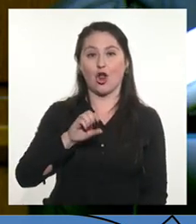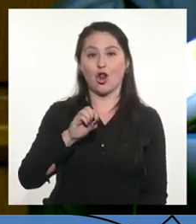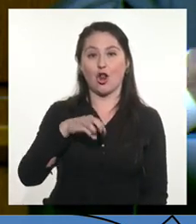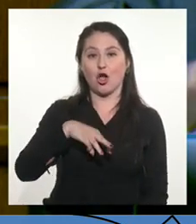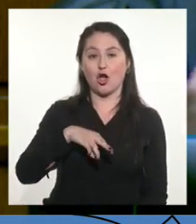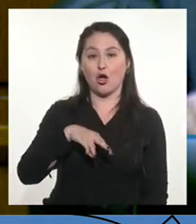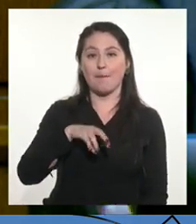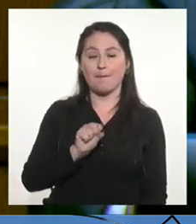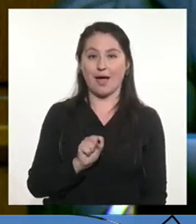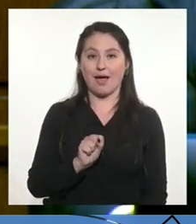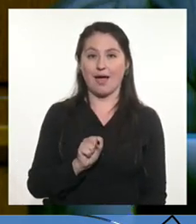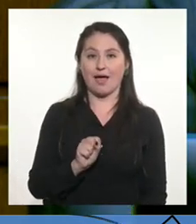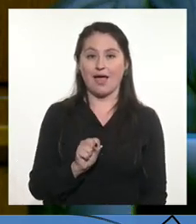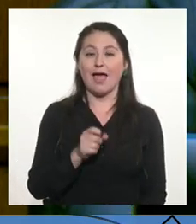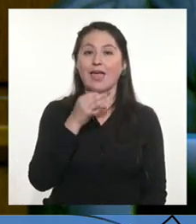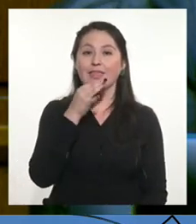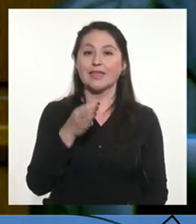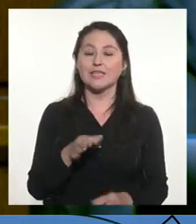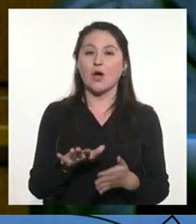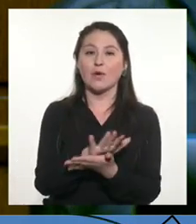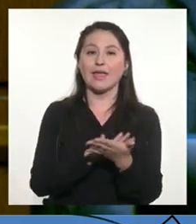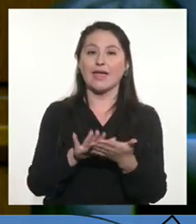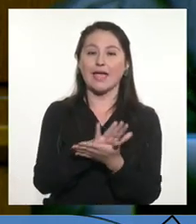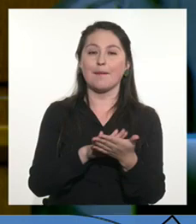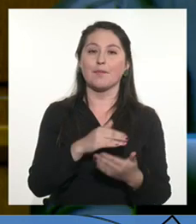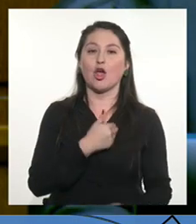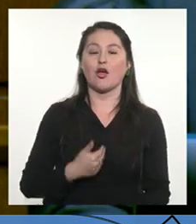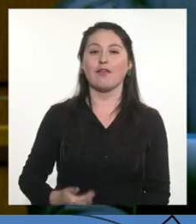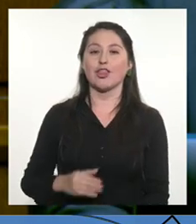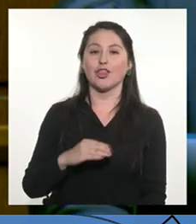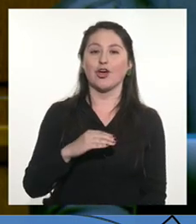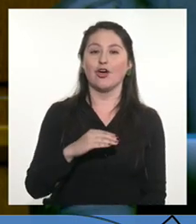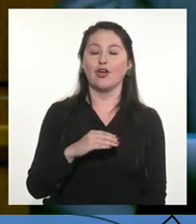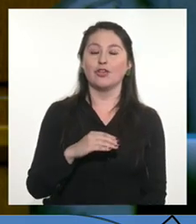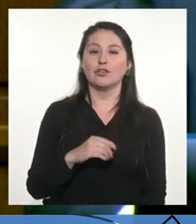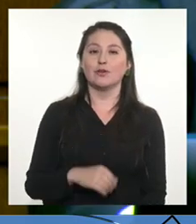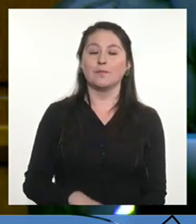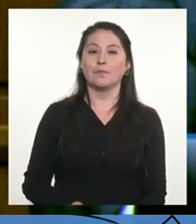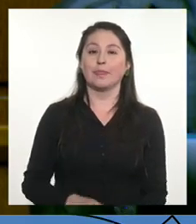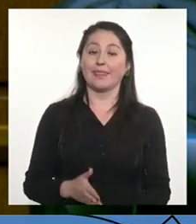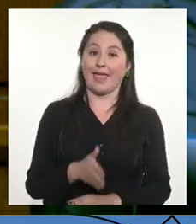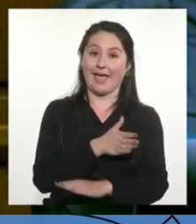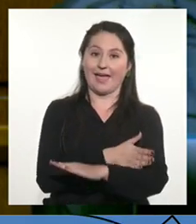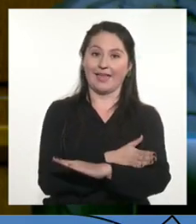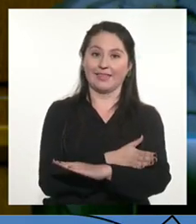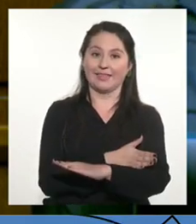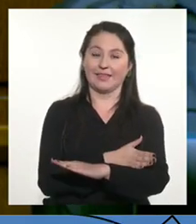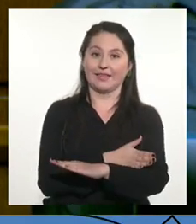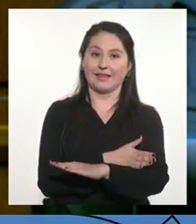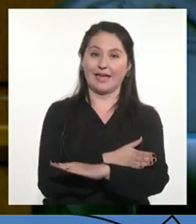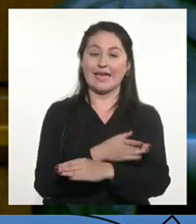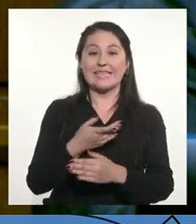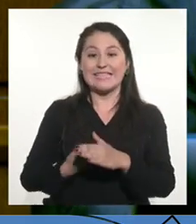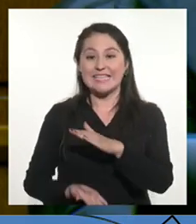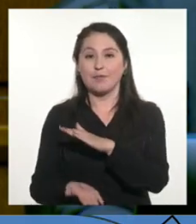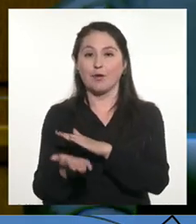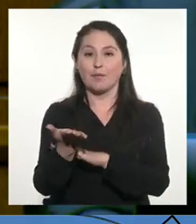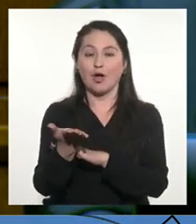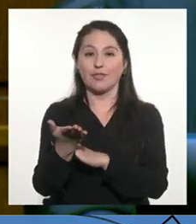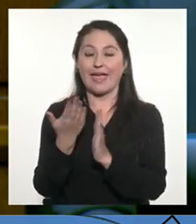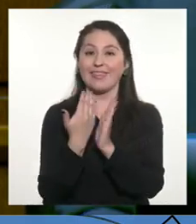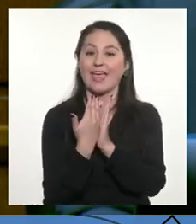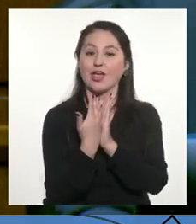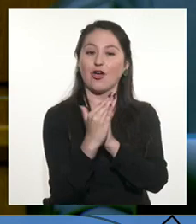brevísimo gobierno de carla de carlos dávila pero seguramente si se hubiera propuesto derogar ese decreto